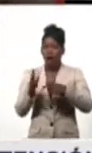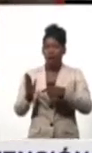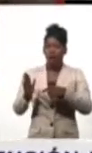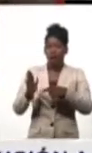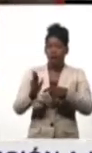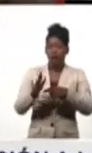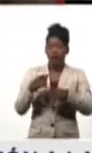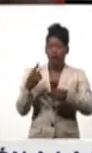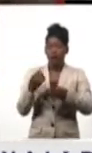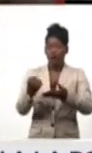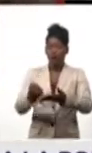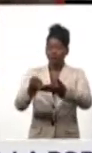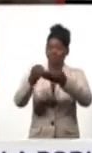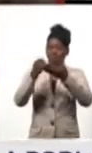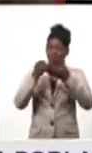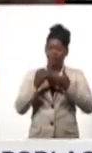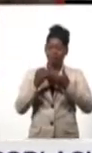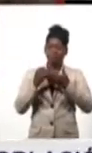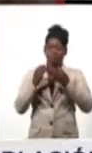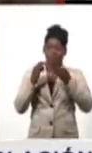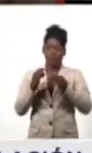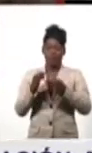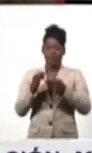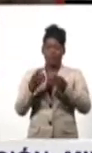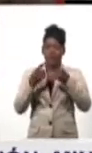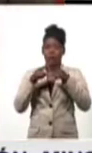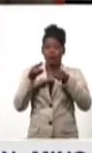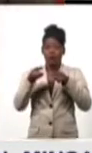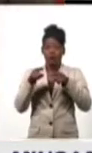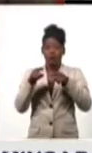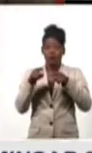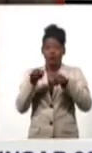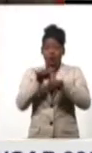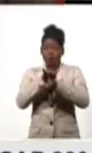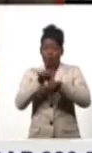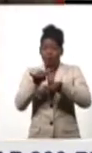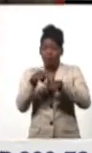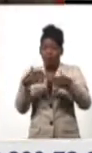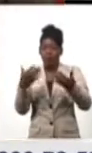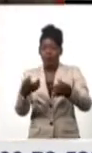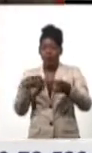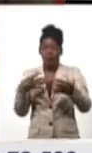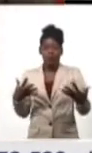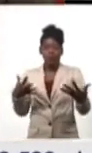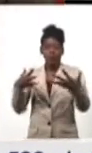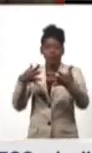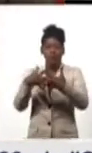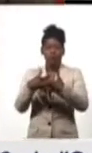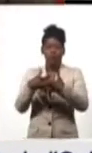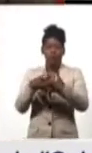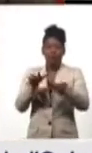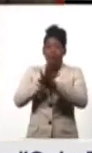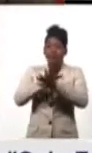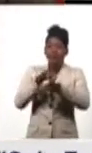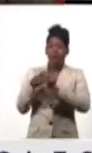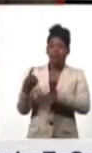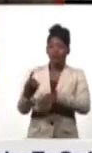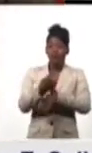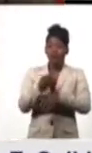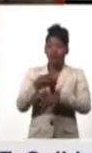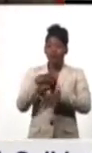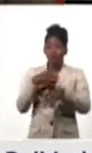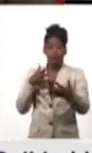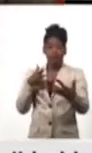incremento del nivel medio del mar. Pero eso significa, con relación a la biodiversidad, que una vez que se incremente ese nivel medio, hay